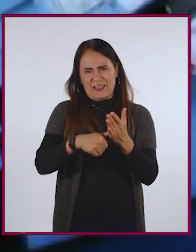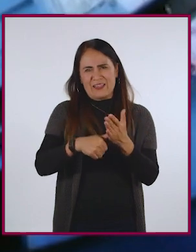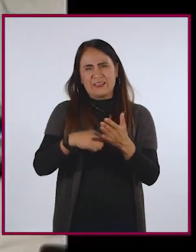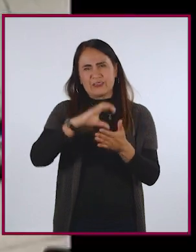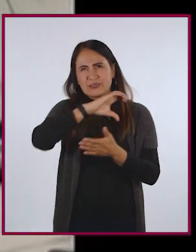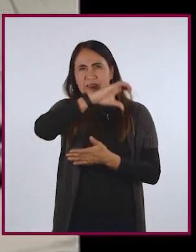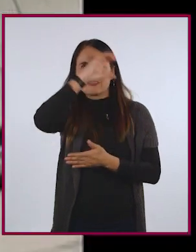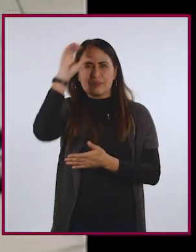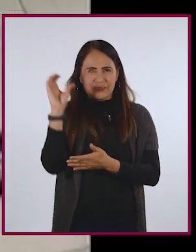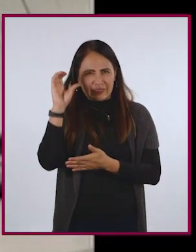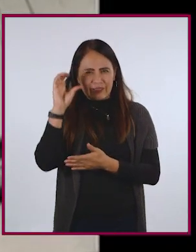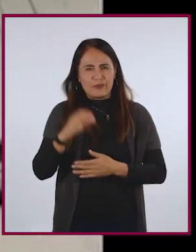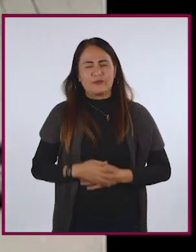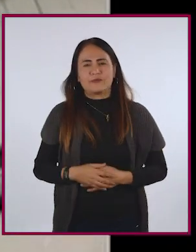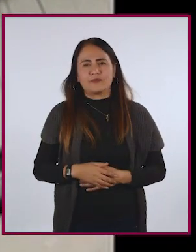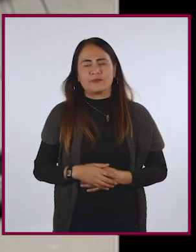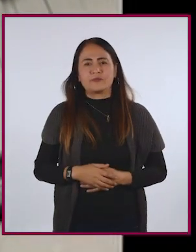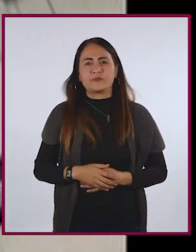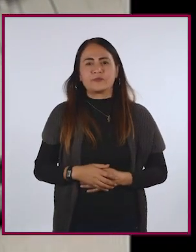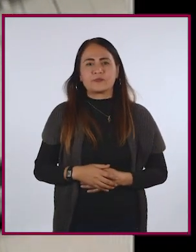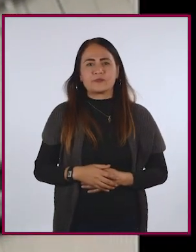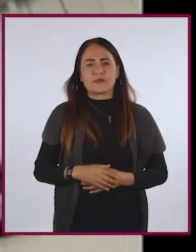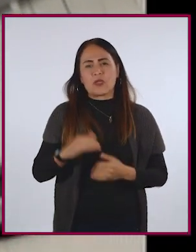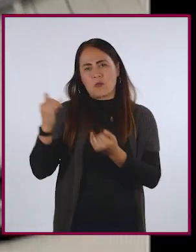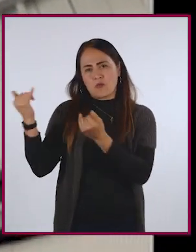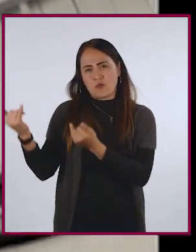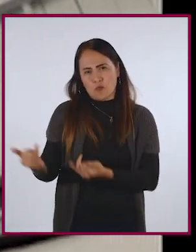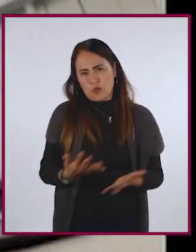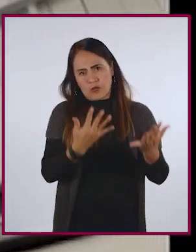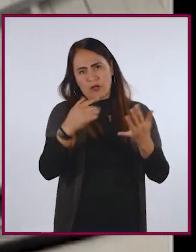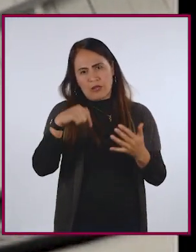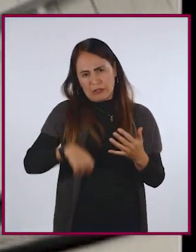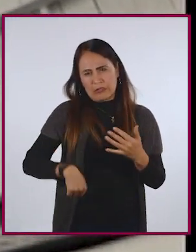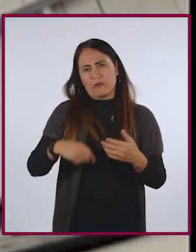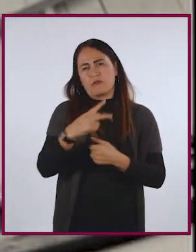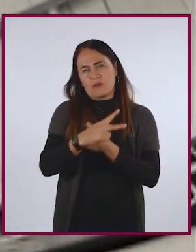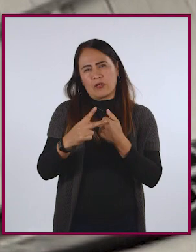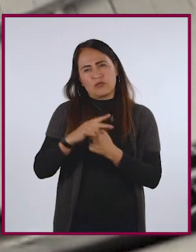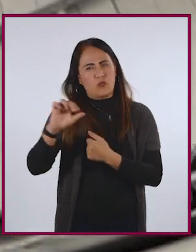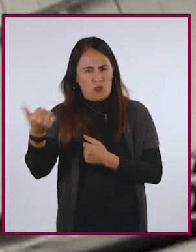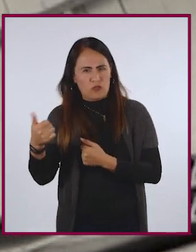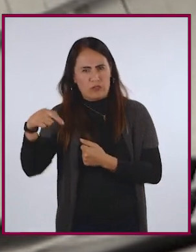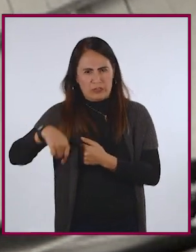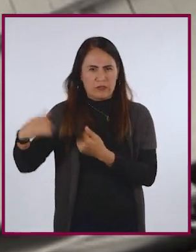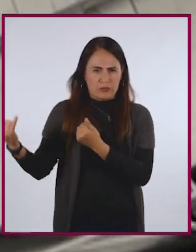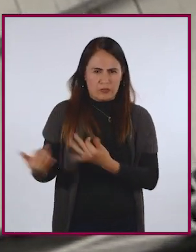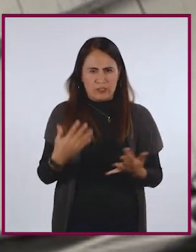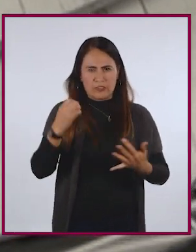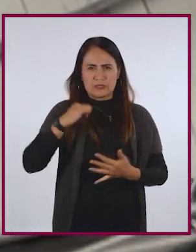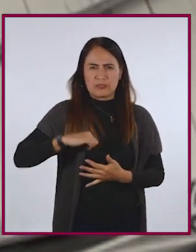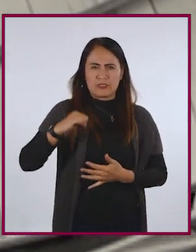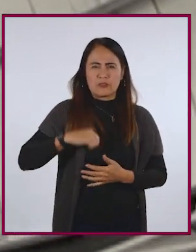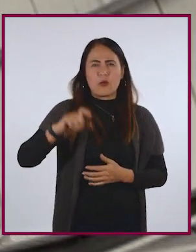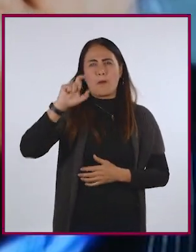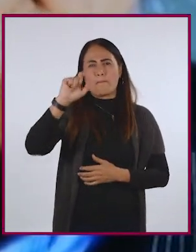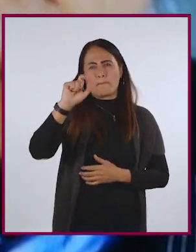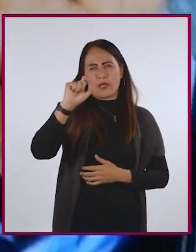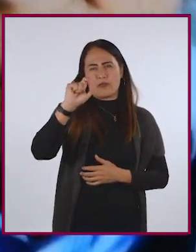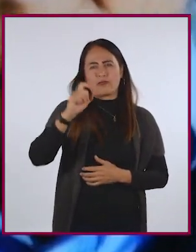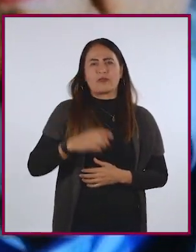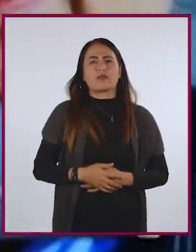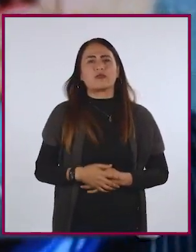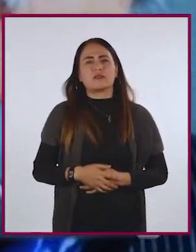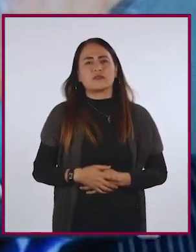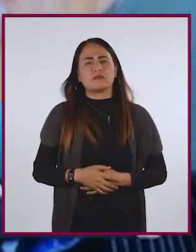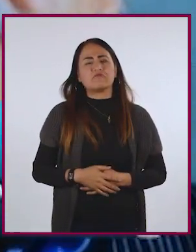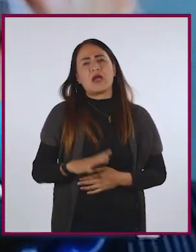Cielo, que se importó a principios del siglo XX para hacer un proyecto europeo